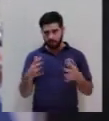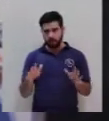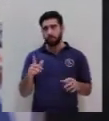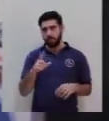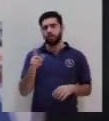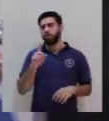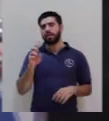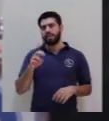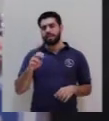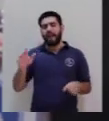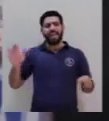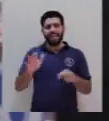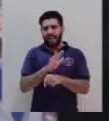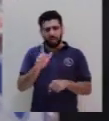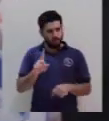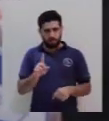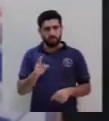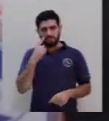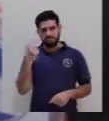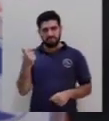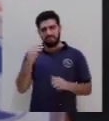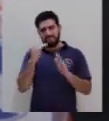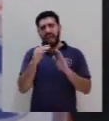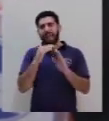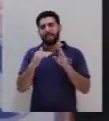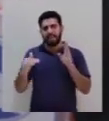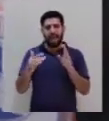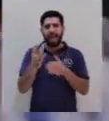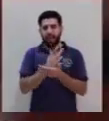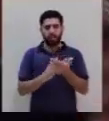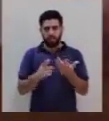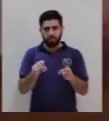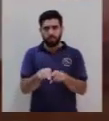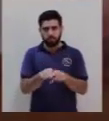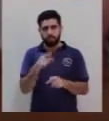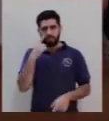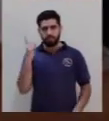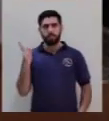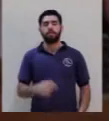No necesariamente lo tenemos que llenar. Puede ser a la mitad, digamos sí. Así.